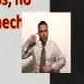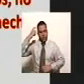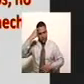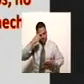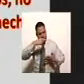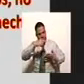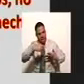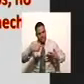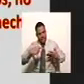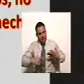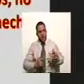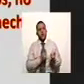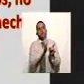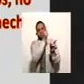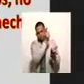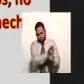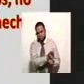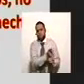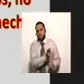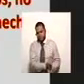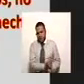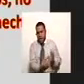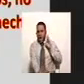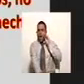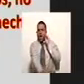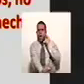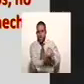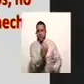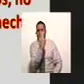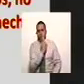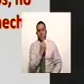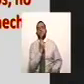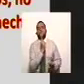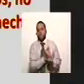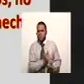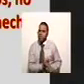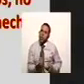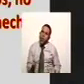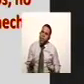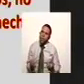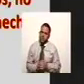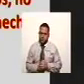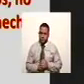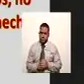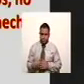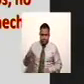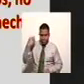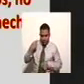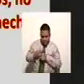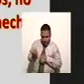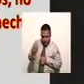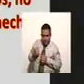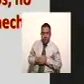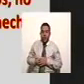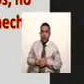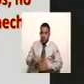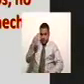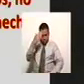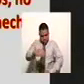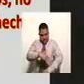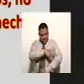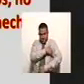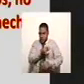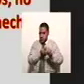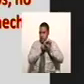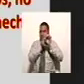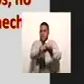de esos puntos de acuerdo que usted suscribió la semana pasada, cuando claramente el Ministerio de